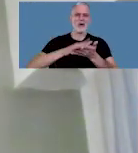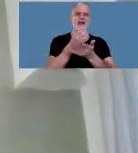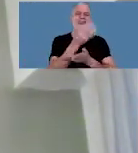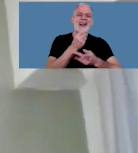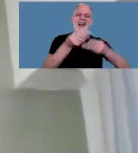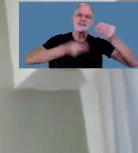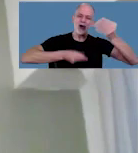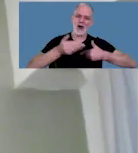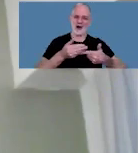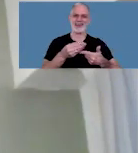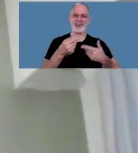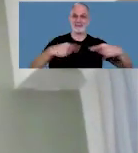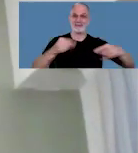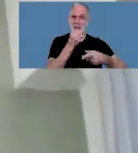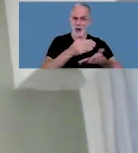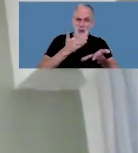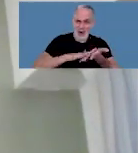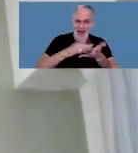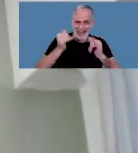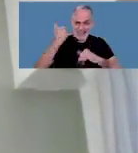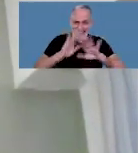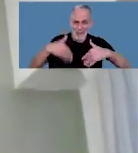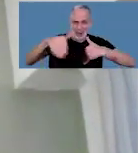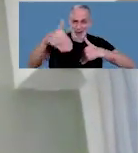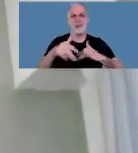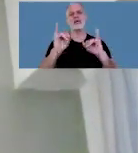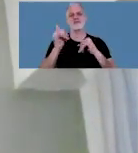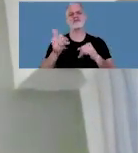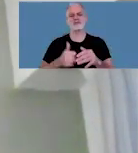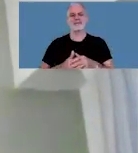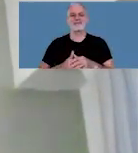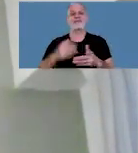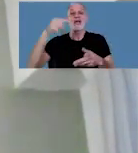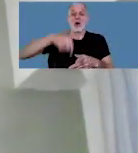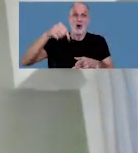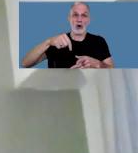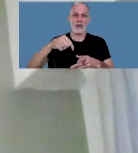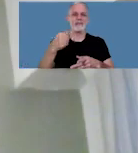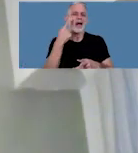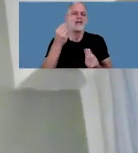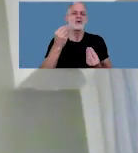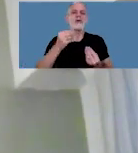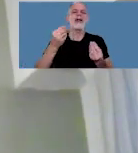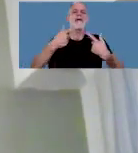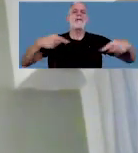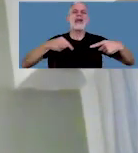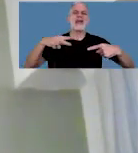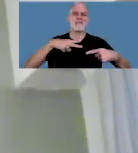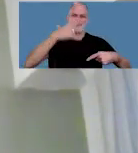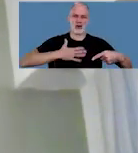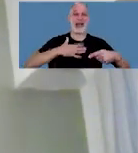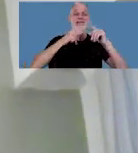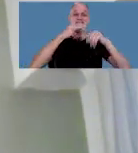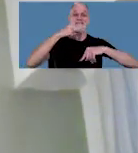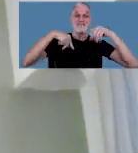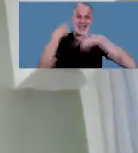de declaraciones juradas, ¿no? Así que hoy vamos a ver la de bienes personales, el viernes que viene